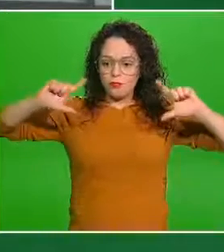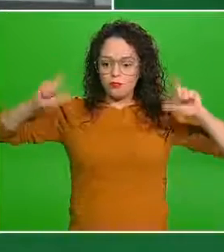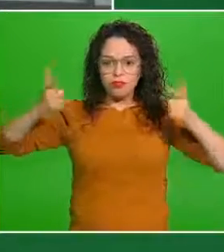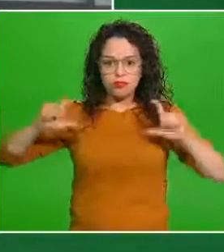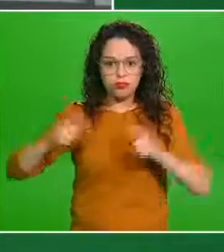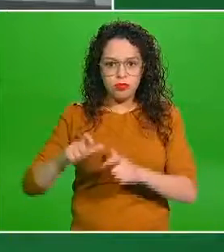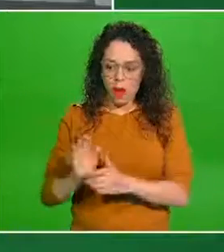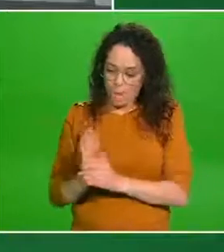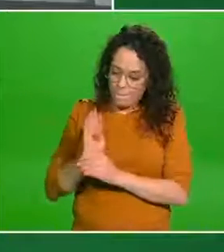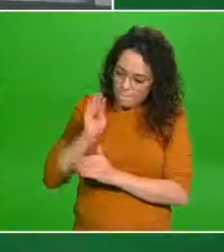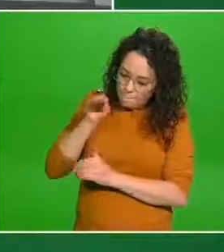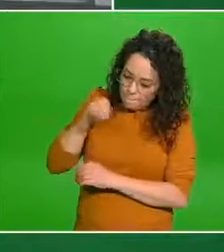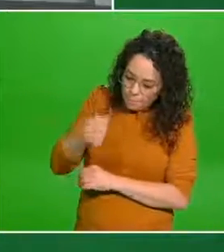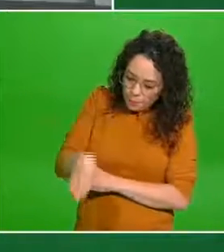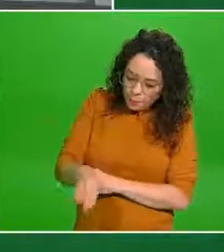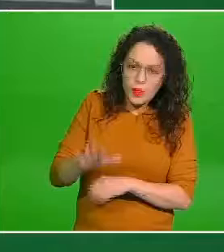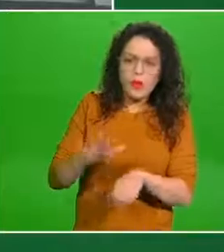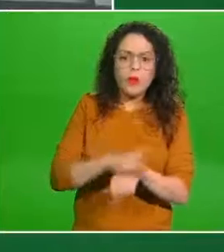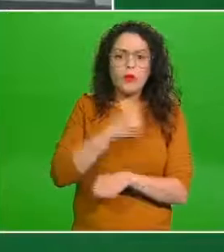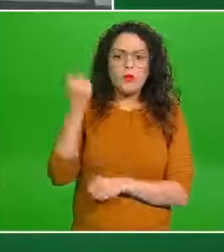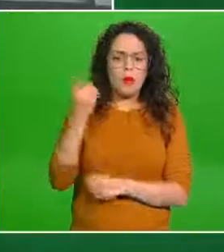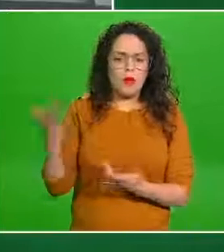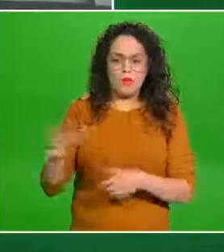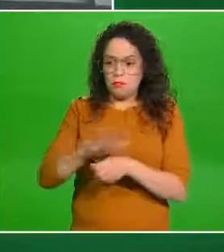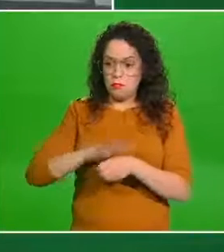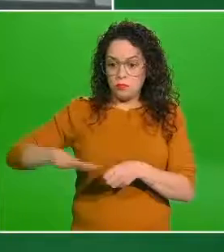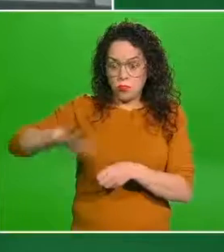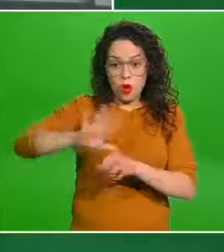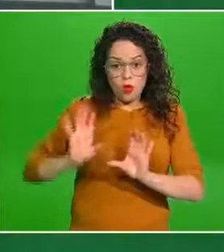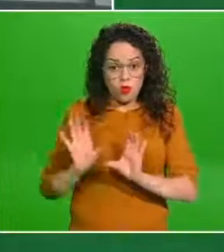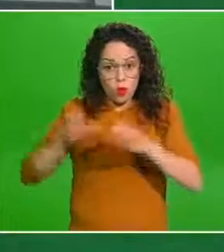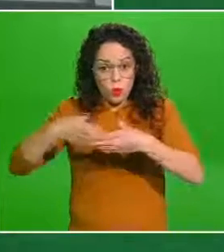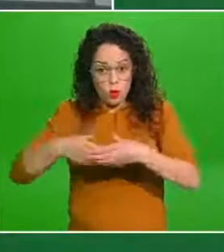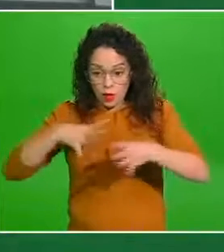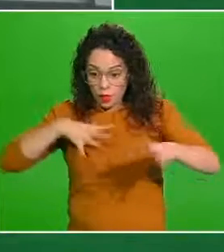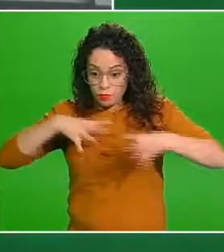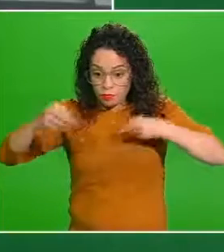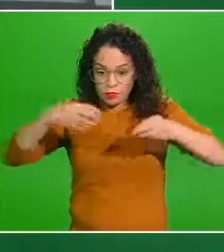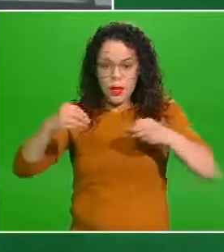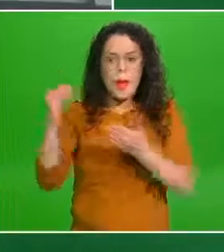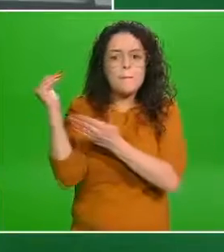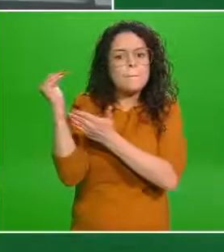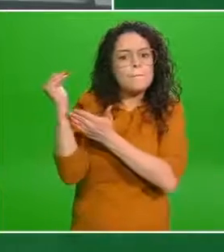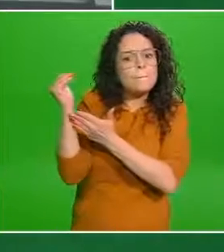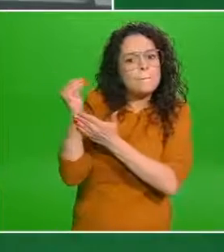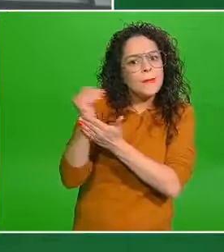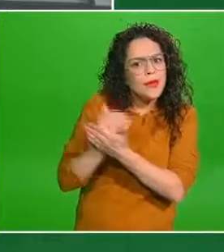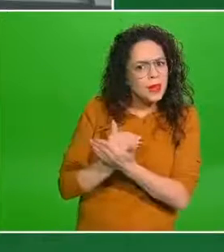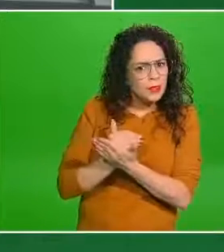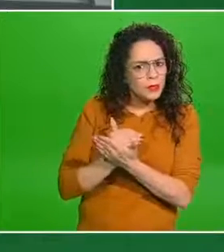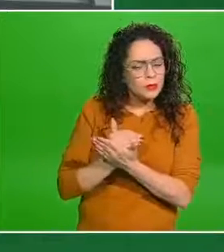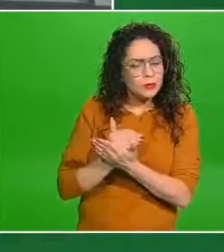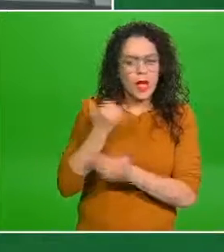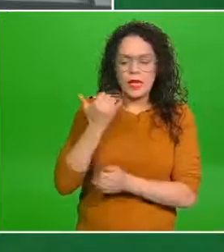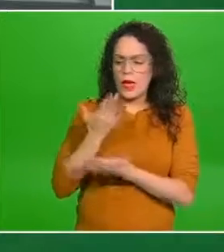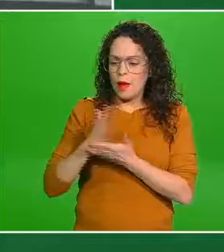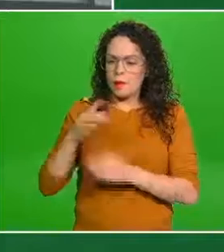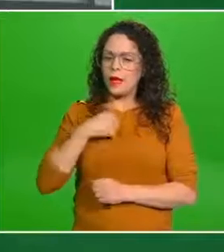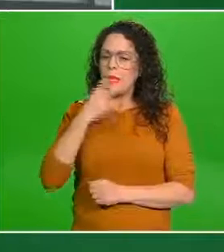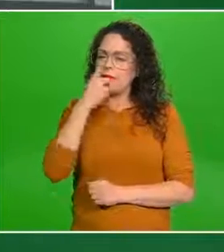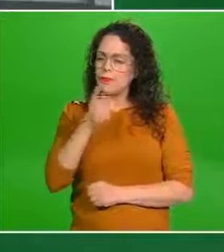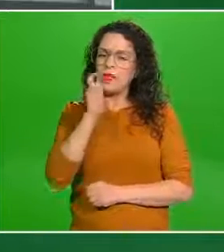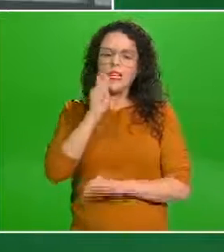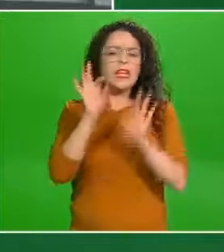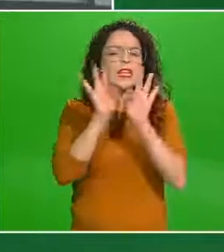la circulación del virus a nivel comunitario empieza a disminuir. Ahora, quiero comentarte también que hay otra medida muy